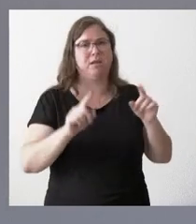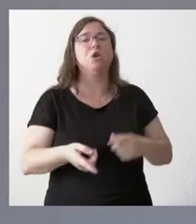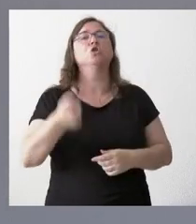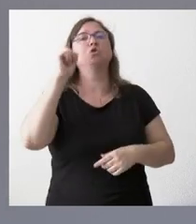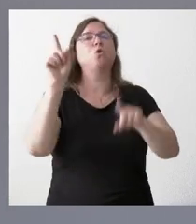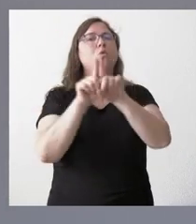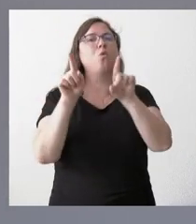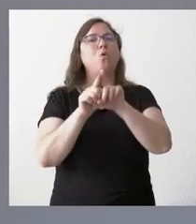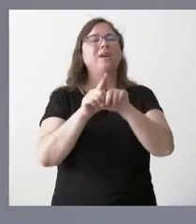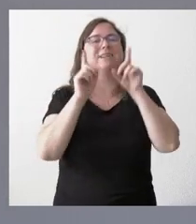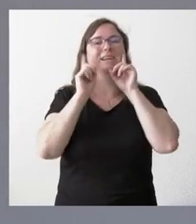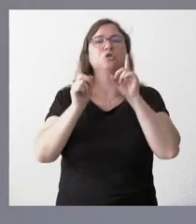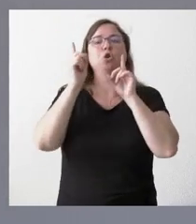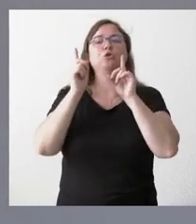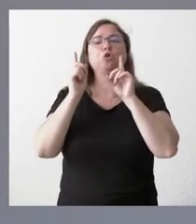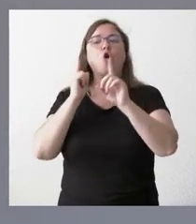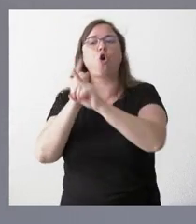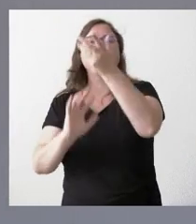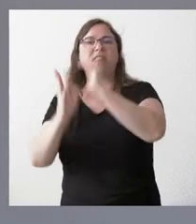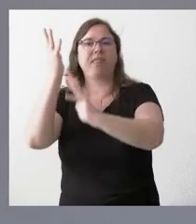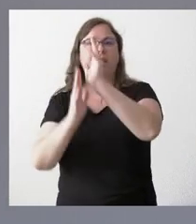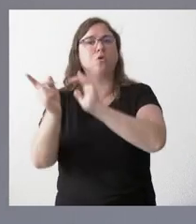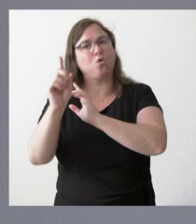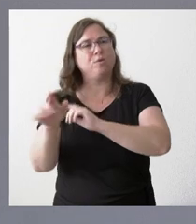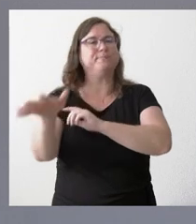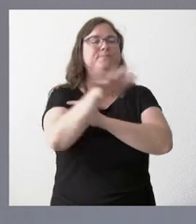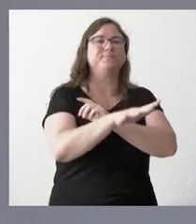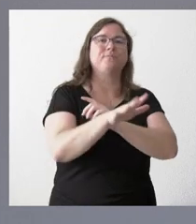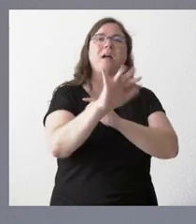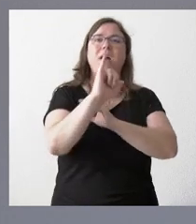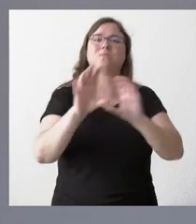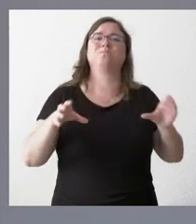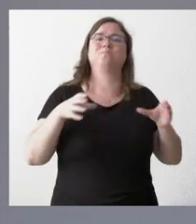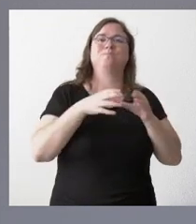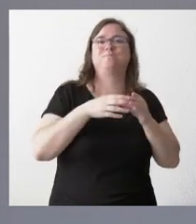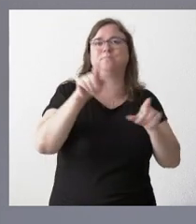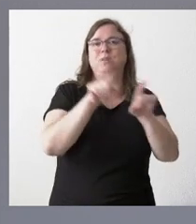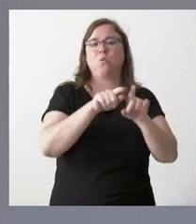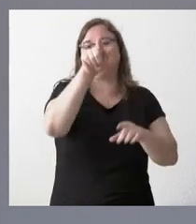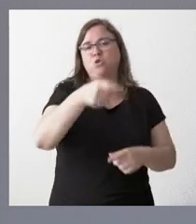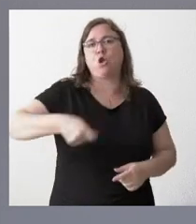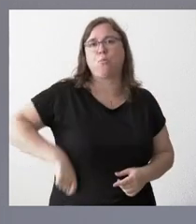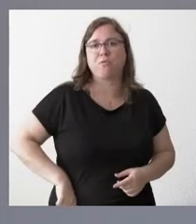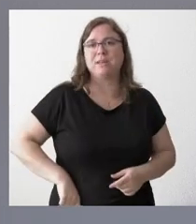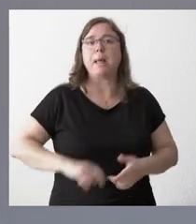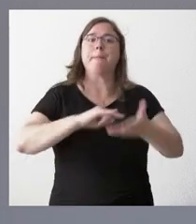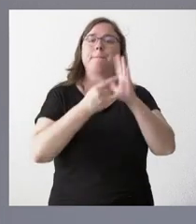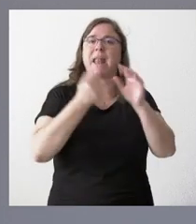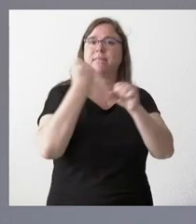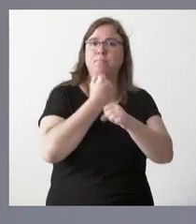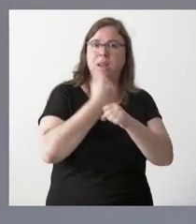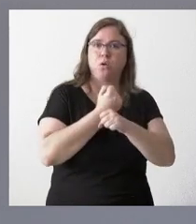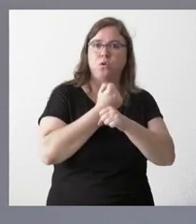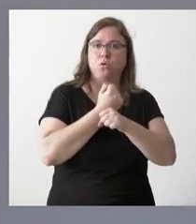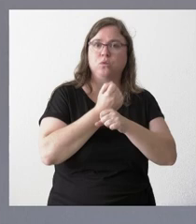tanto, en este caso, del operativo de la lucha contra incendios, sino de disponer de una serie de trabajadores dentro de un plan de empleo que